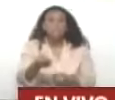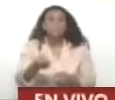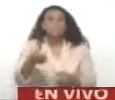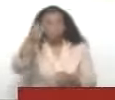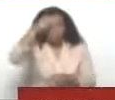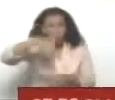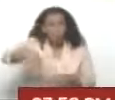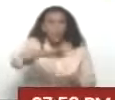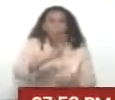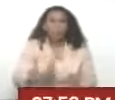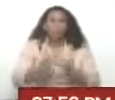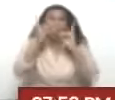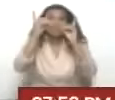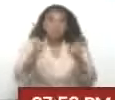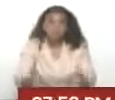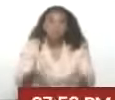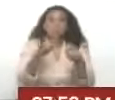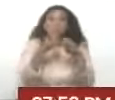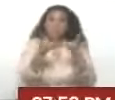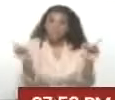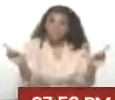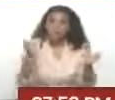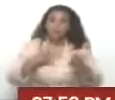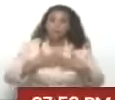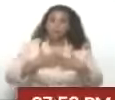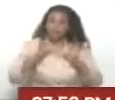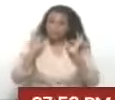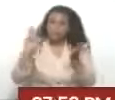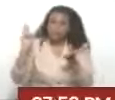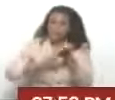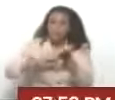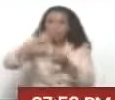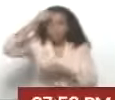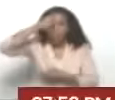pueblo, porque creo en la democracia profunda y verdadera.